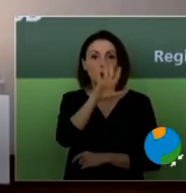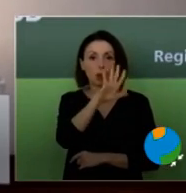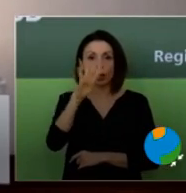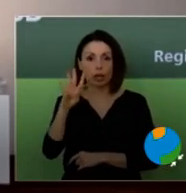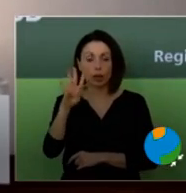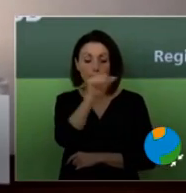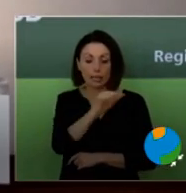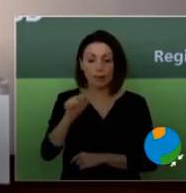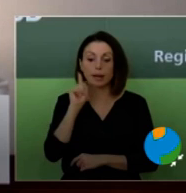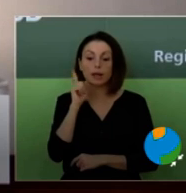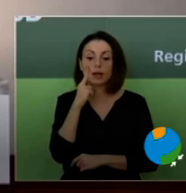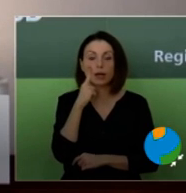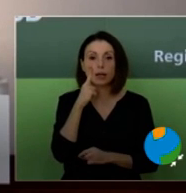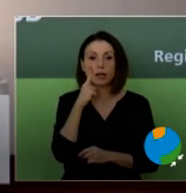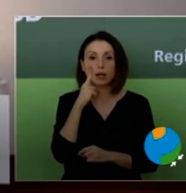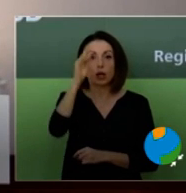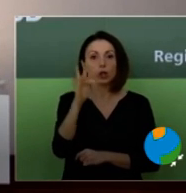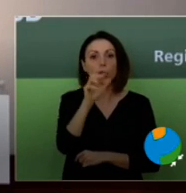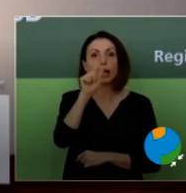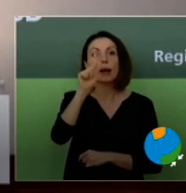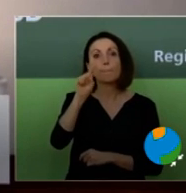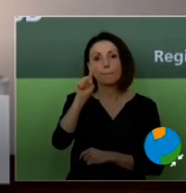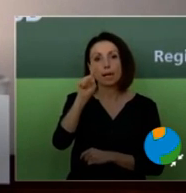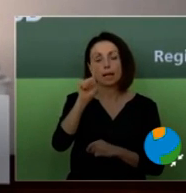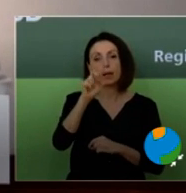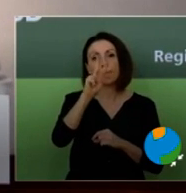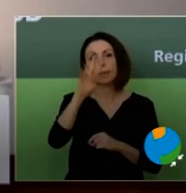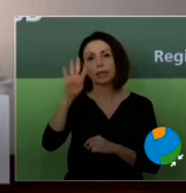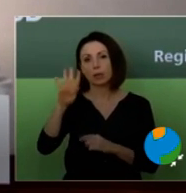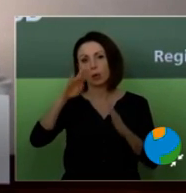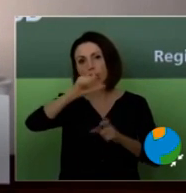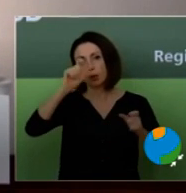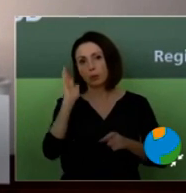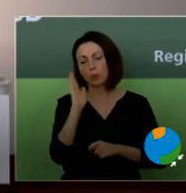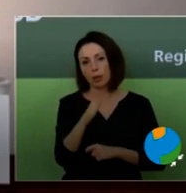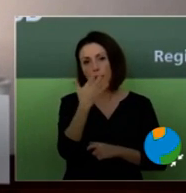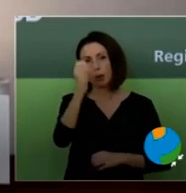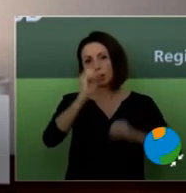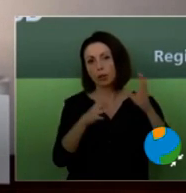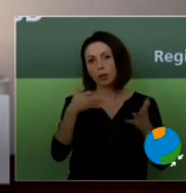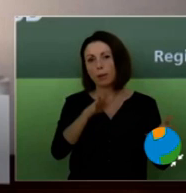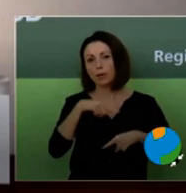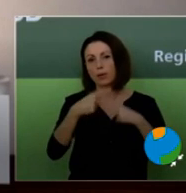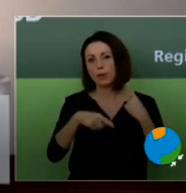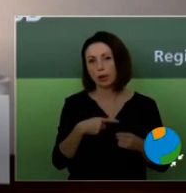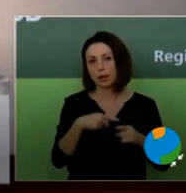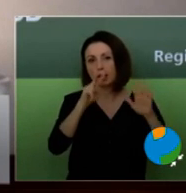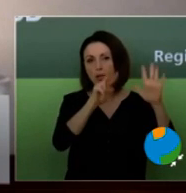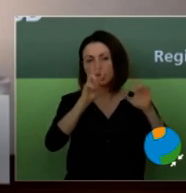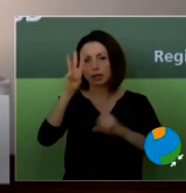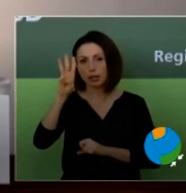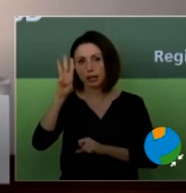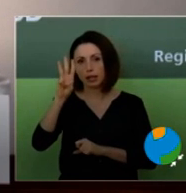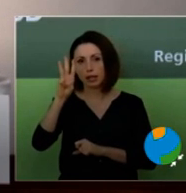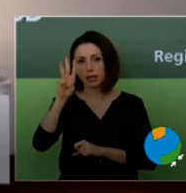la última semana con un total de 1.024 personas afectadas cerca del 50% son familiares un total de 73